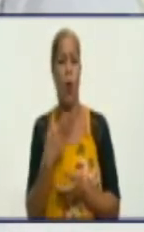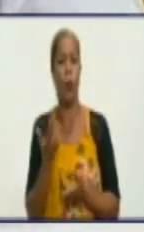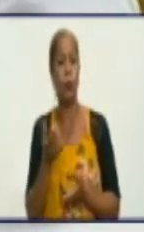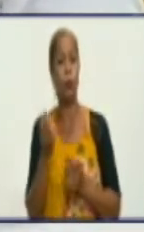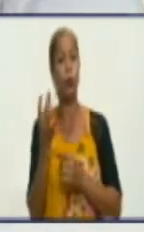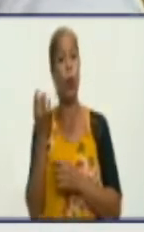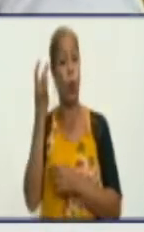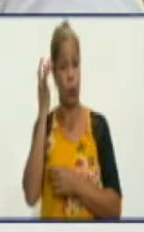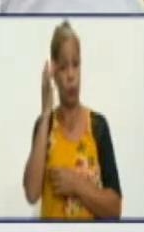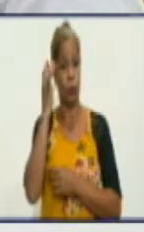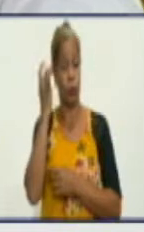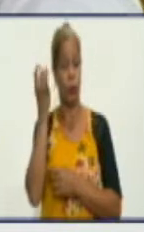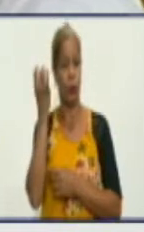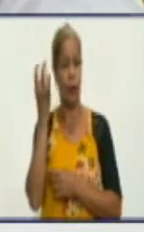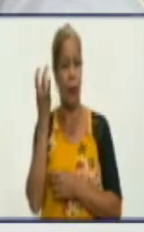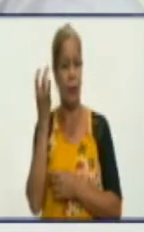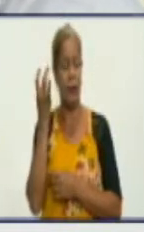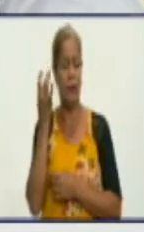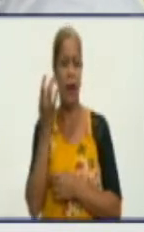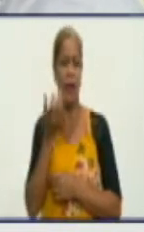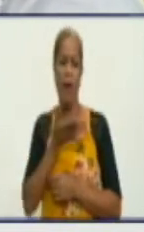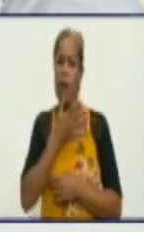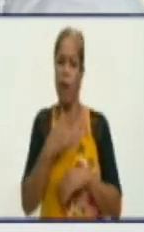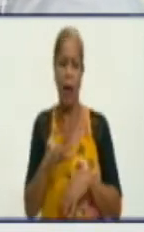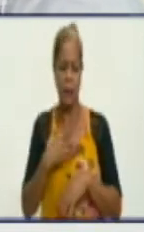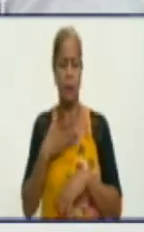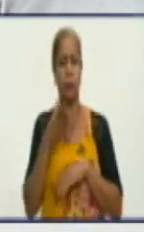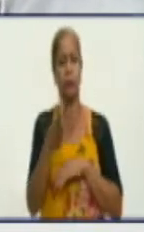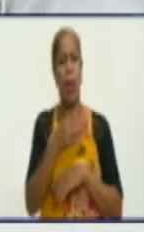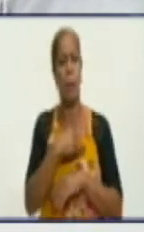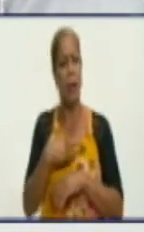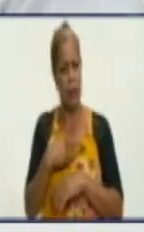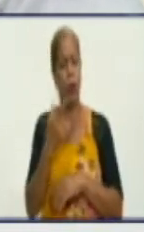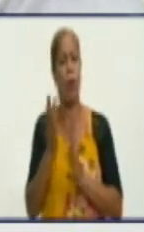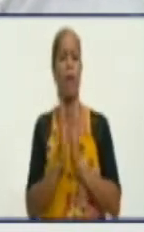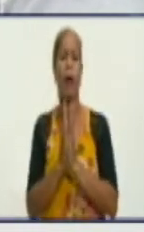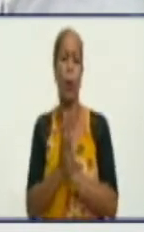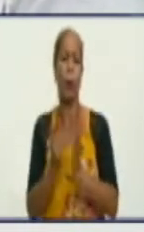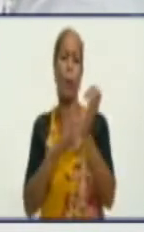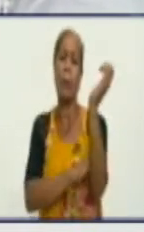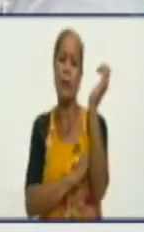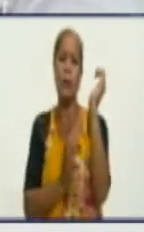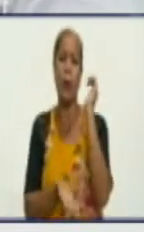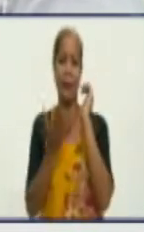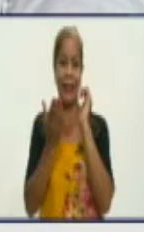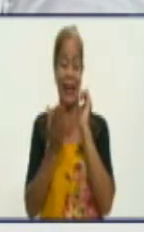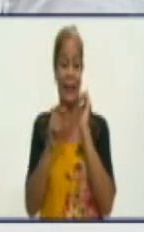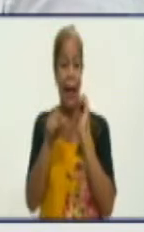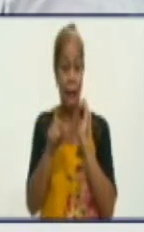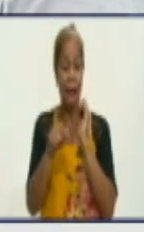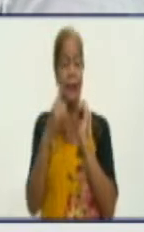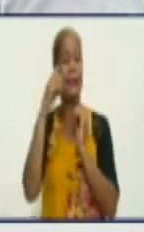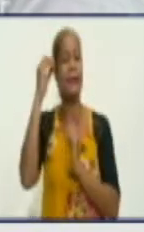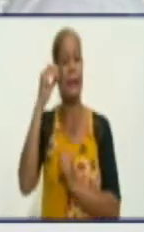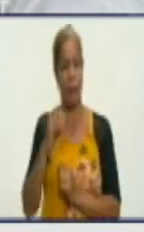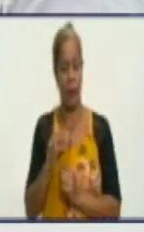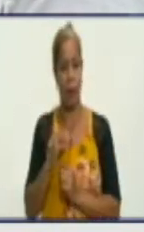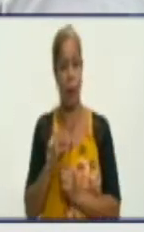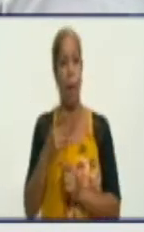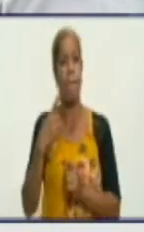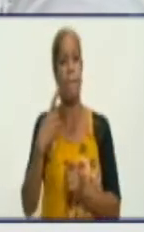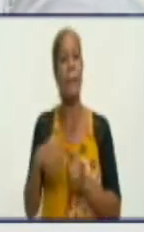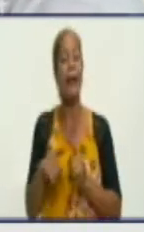acudir a nuestro médico y decir, tómeme la tensión arterial. O sea, es una enfermedad que es fácil de diagnosticar en ese sentido. Ahora, las cifras de